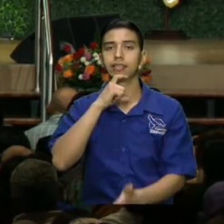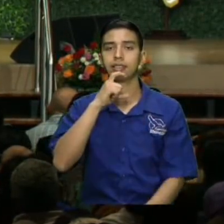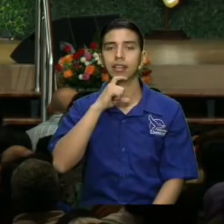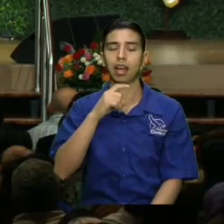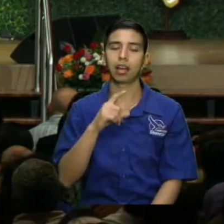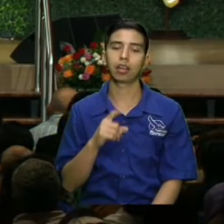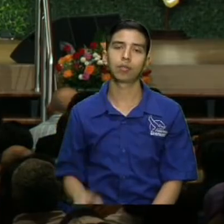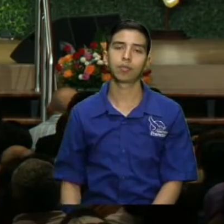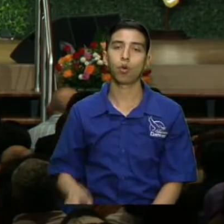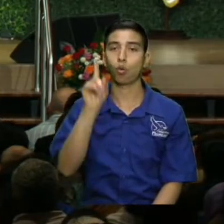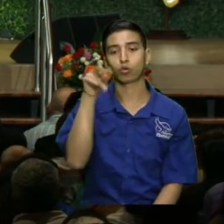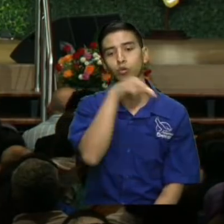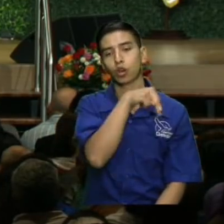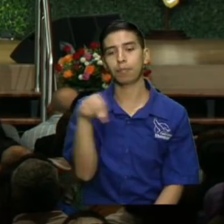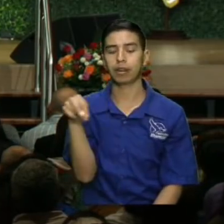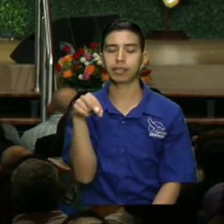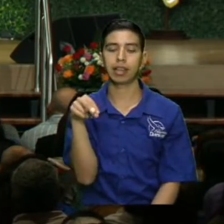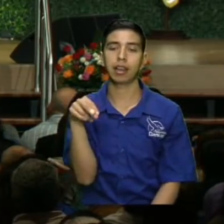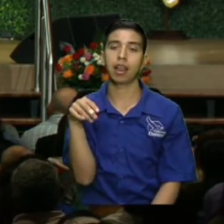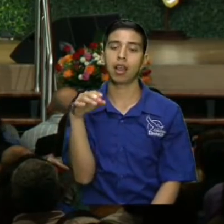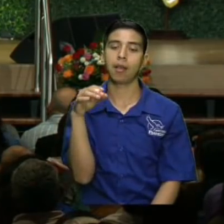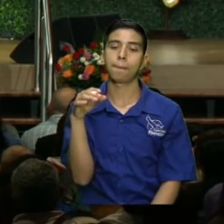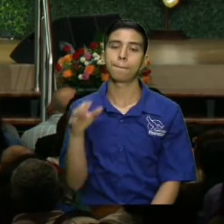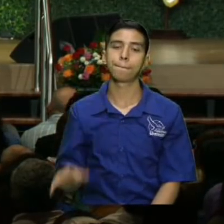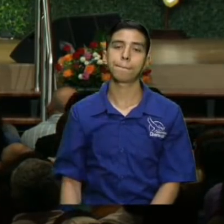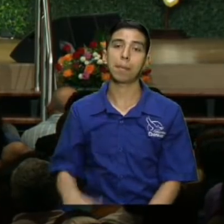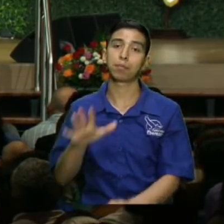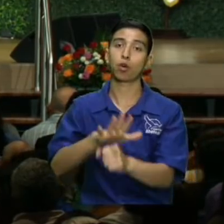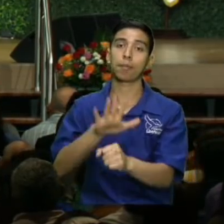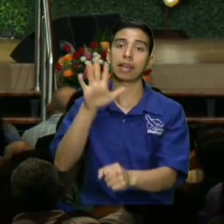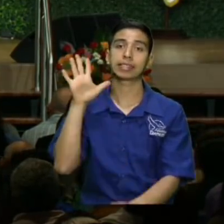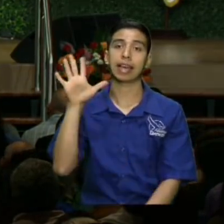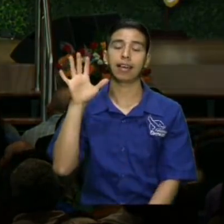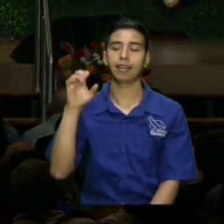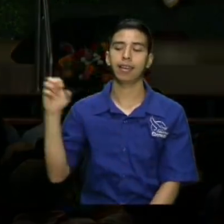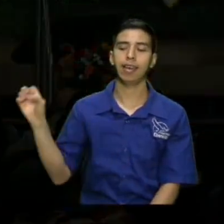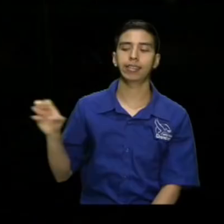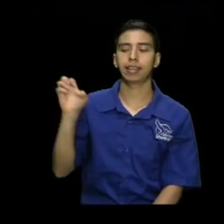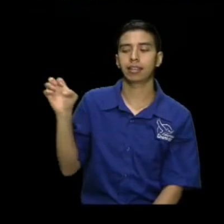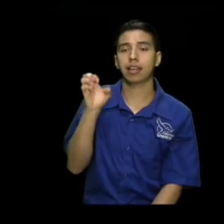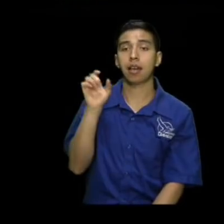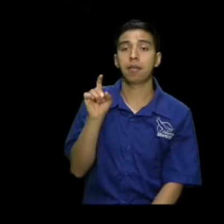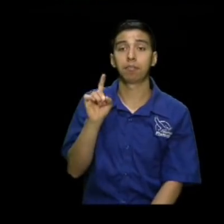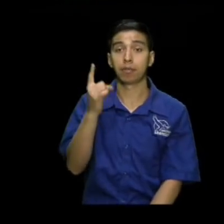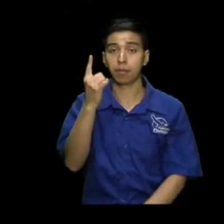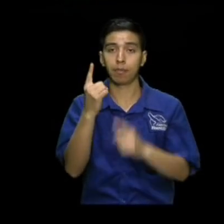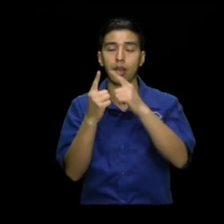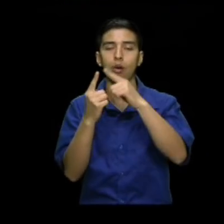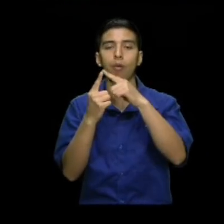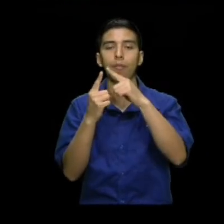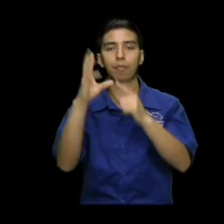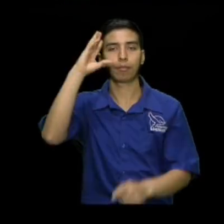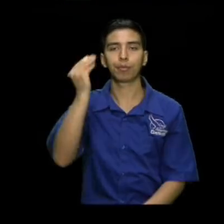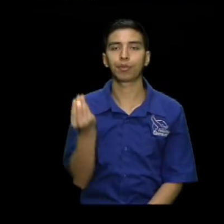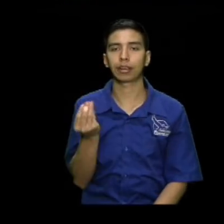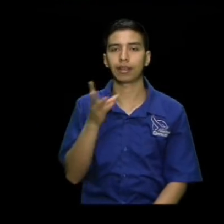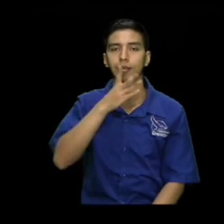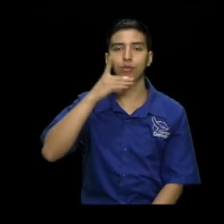pacto eterno. ¿Por qué? En primer lugar, porque Dios ha hecho